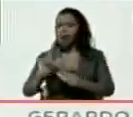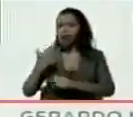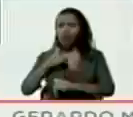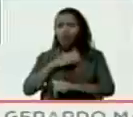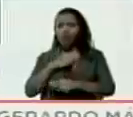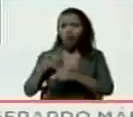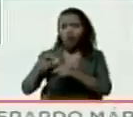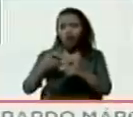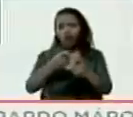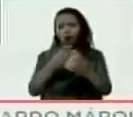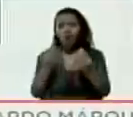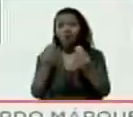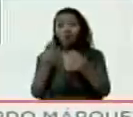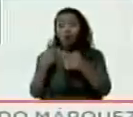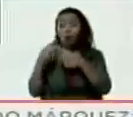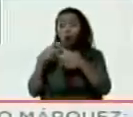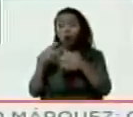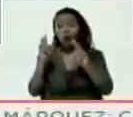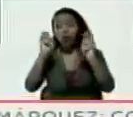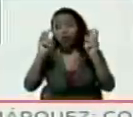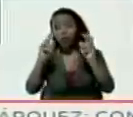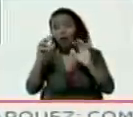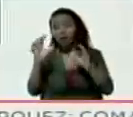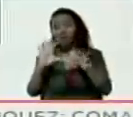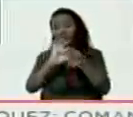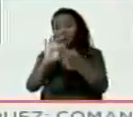pistas de muchos otros elementos relacionados con esto.